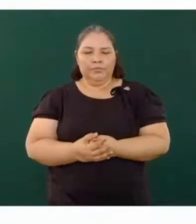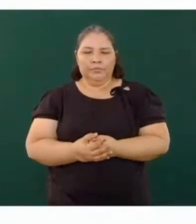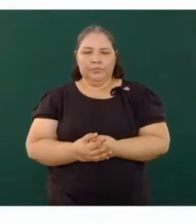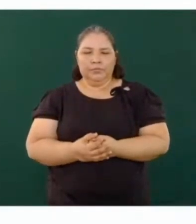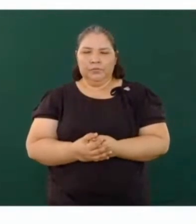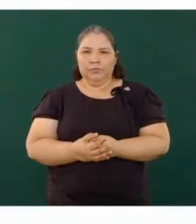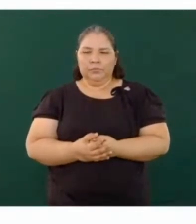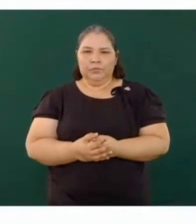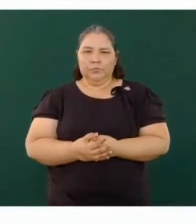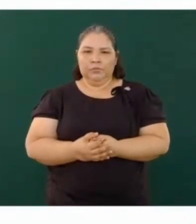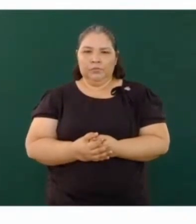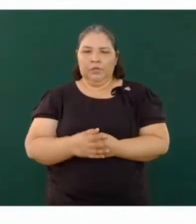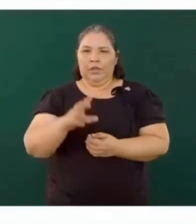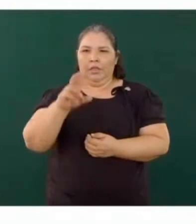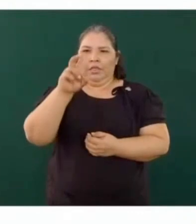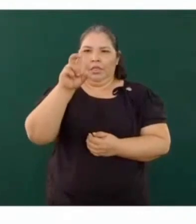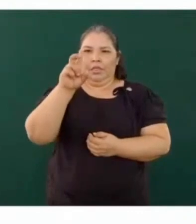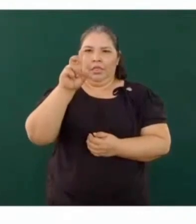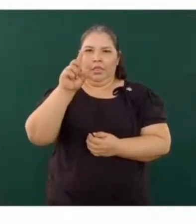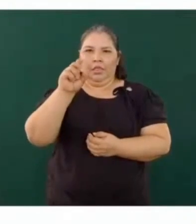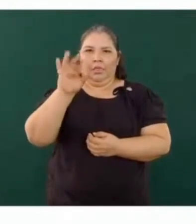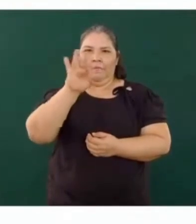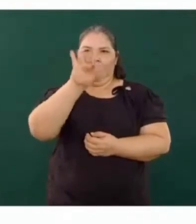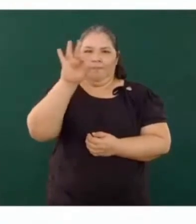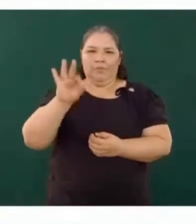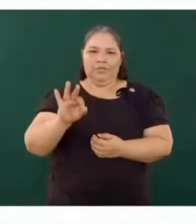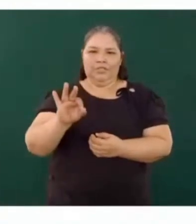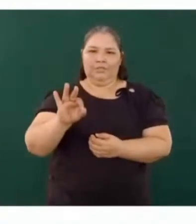total, 30%.